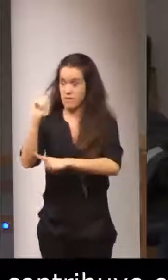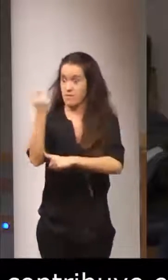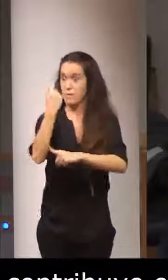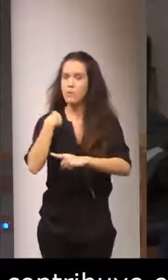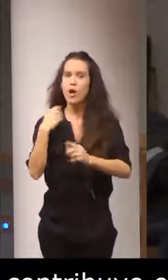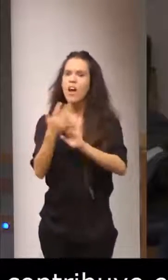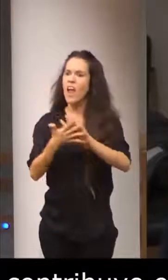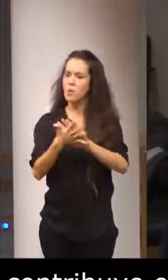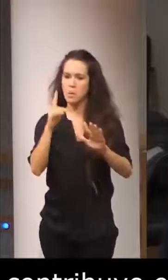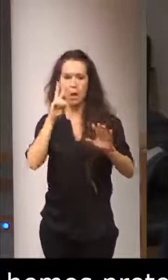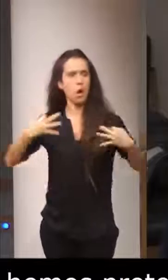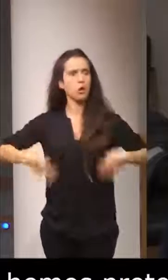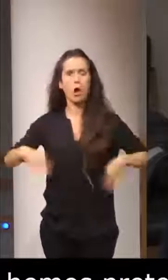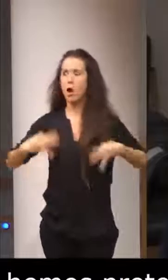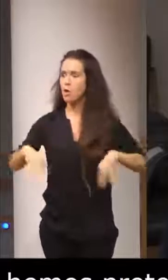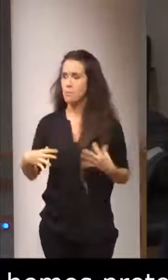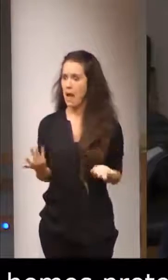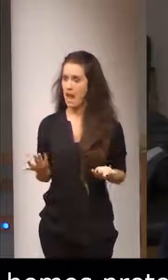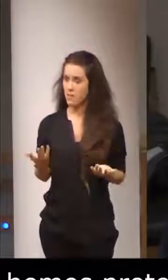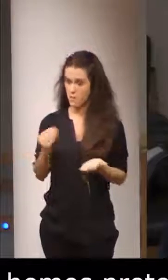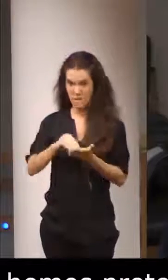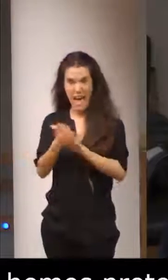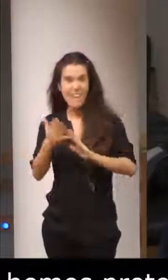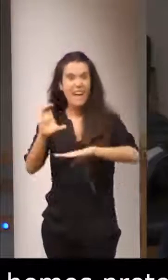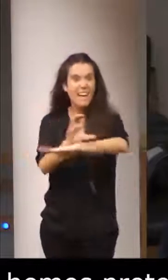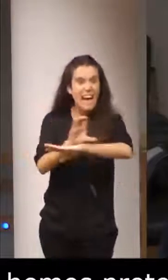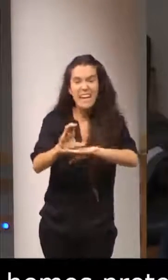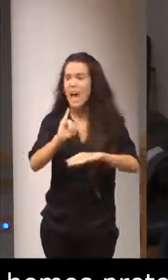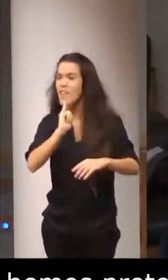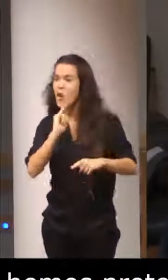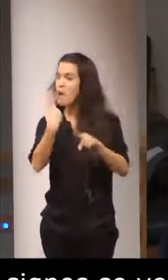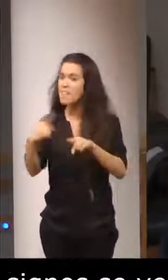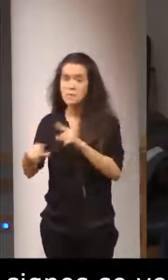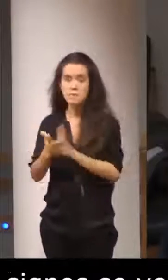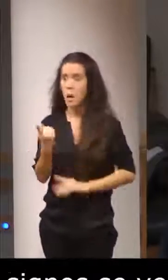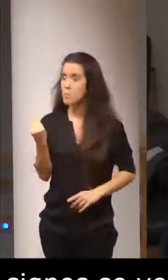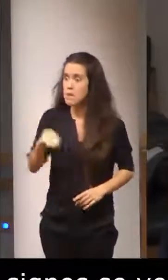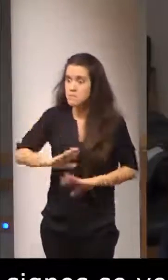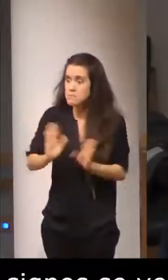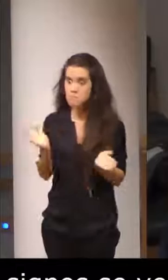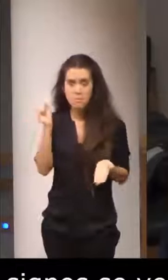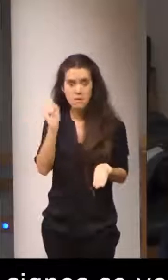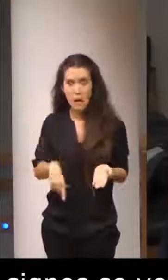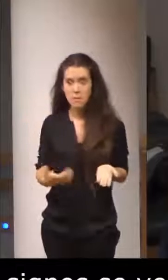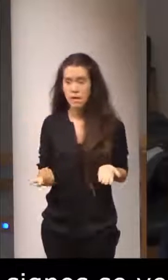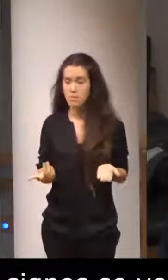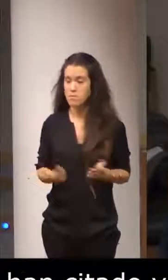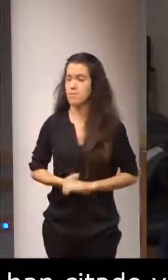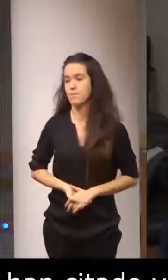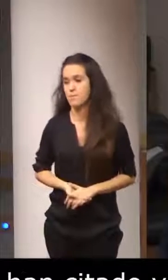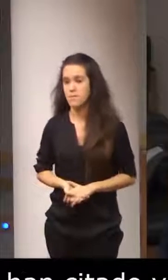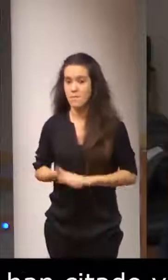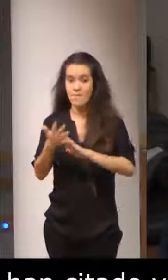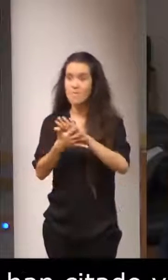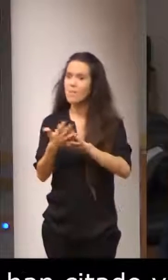vea con la misma normalidad se han citado varias carreras se han citado varios idiomas pues una más una más y se ha destacado que lo que nos